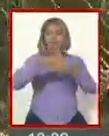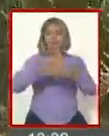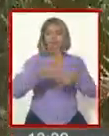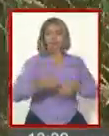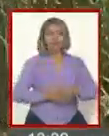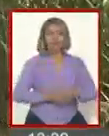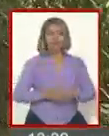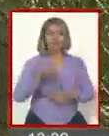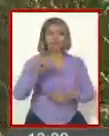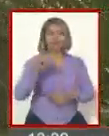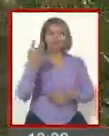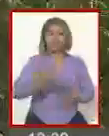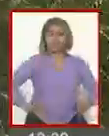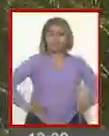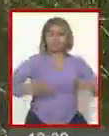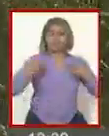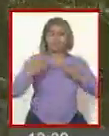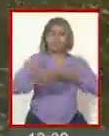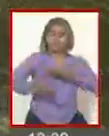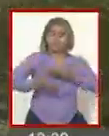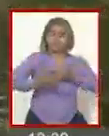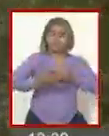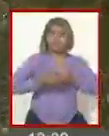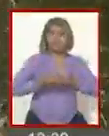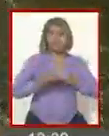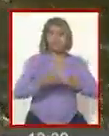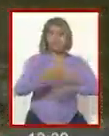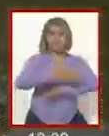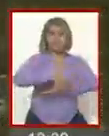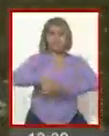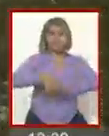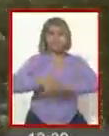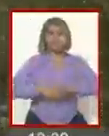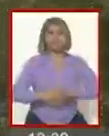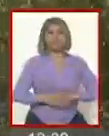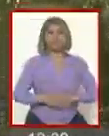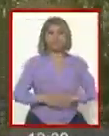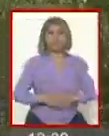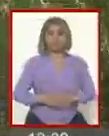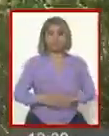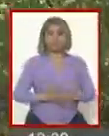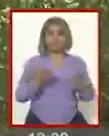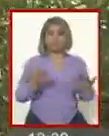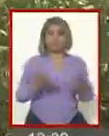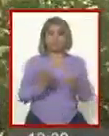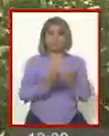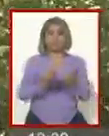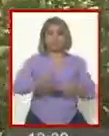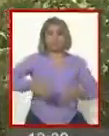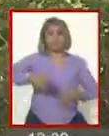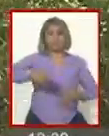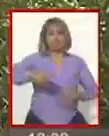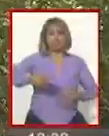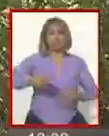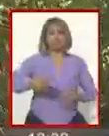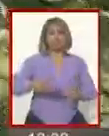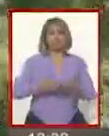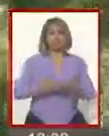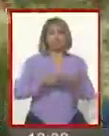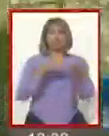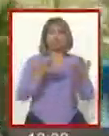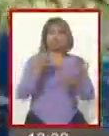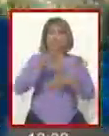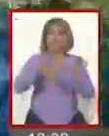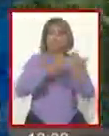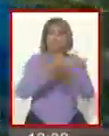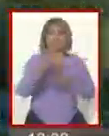bastante, no solo por los que viven cerca de la calle donde se encontró este bolsón, sino que en sí